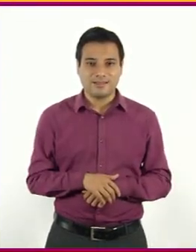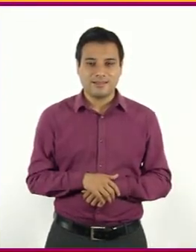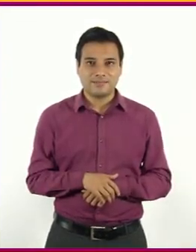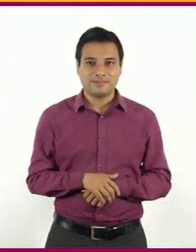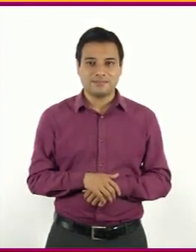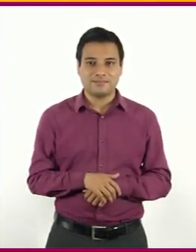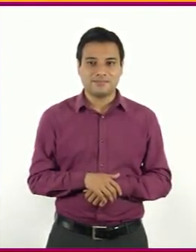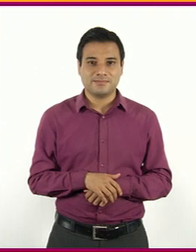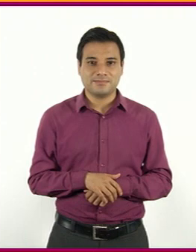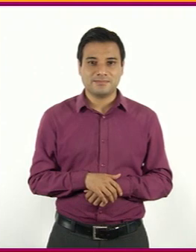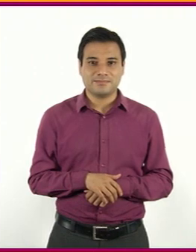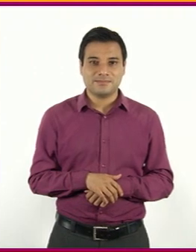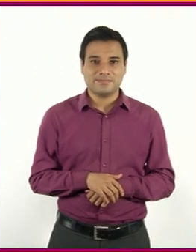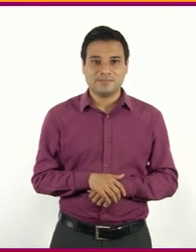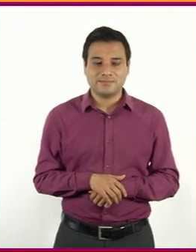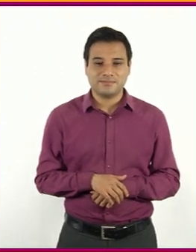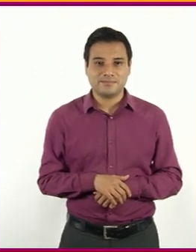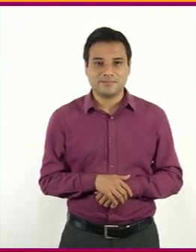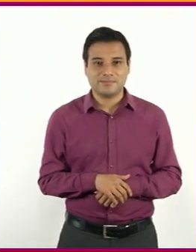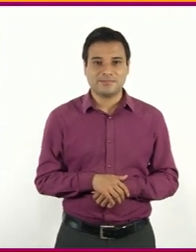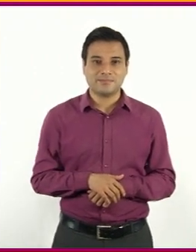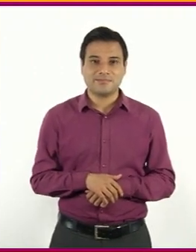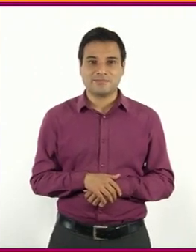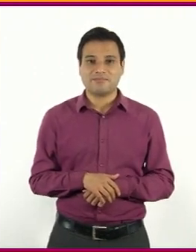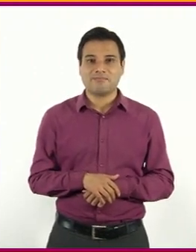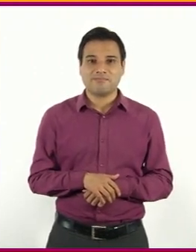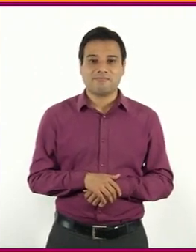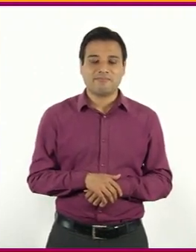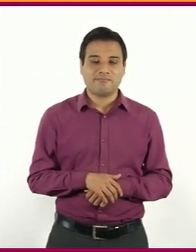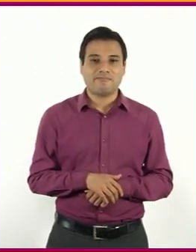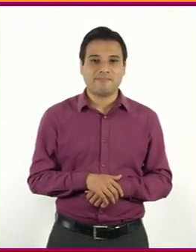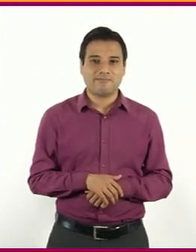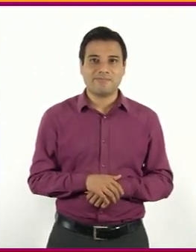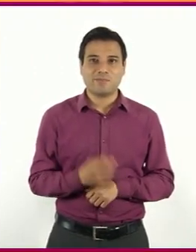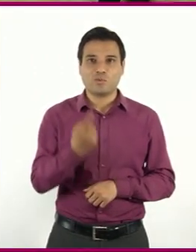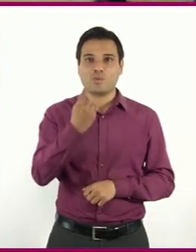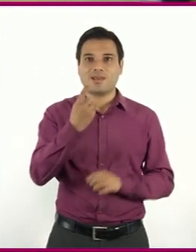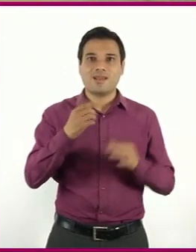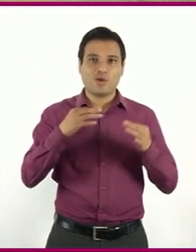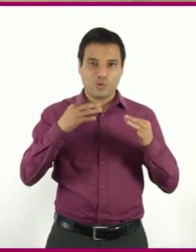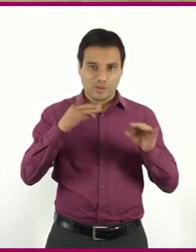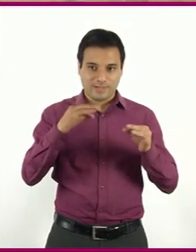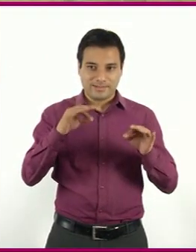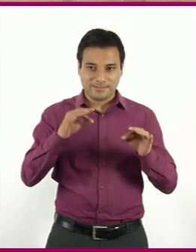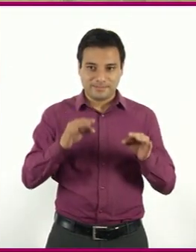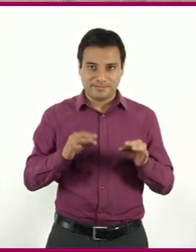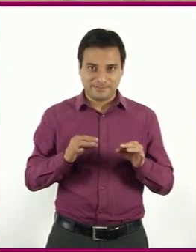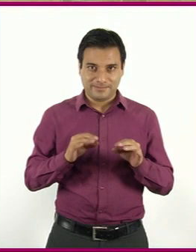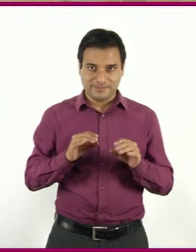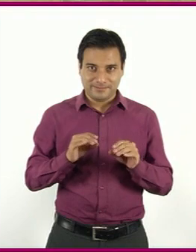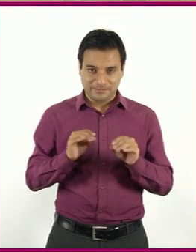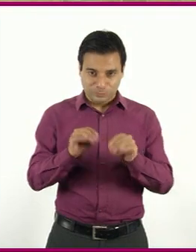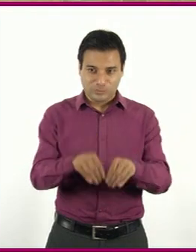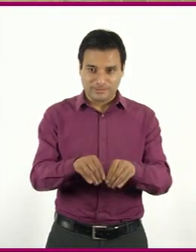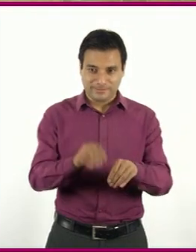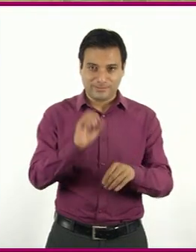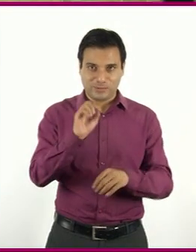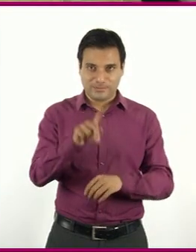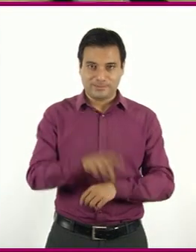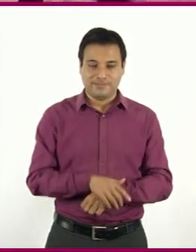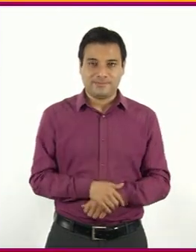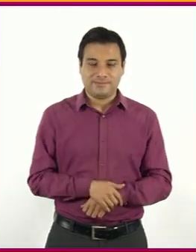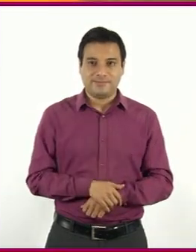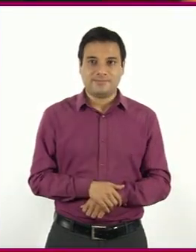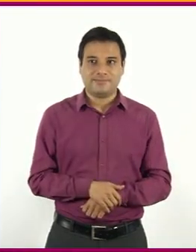más, coloca una de las hojas. De las hojas. ¿A dónde debo llegar? Exactamente. Me